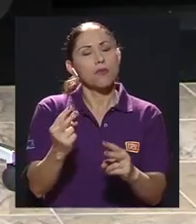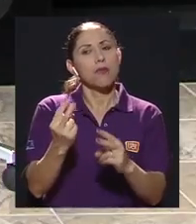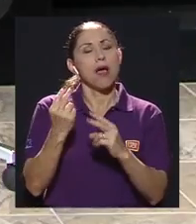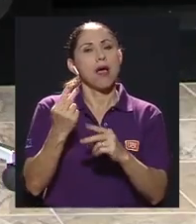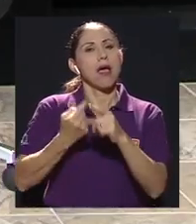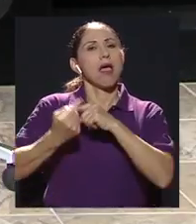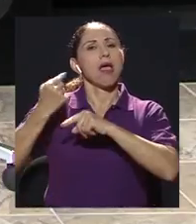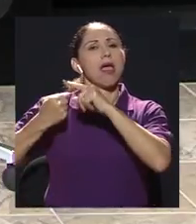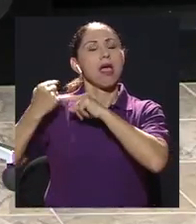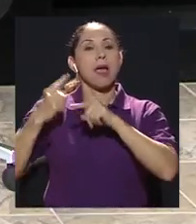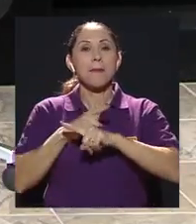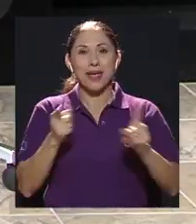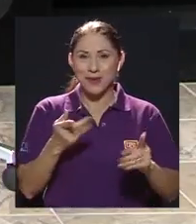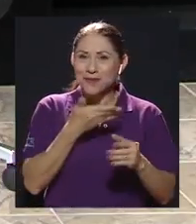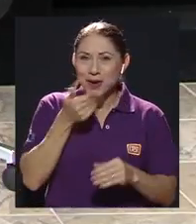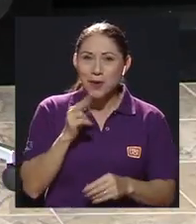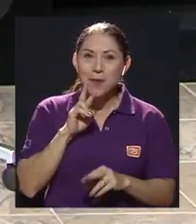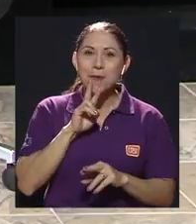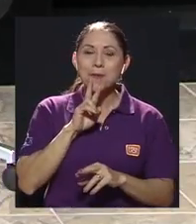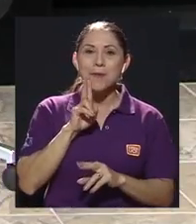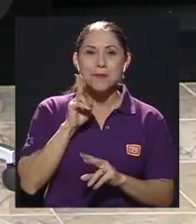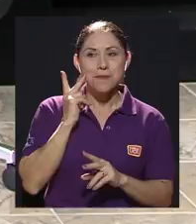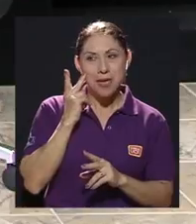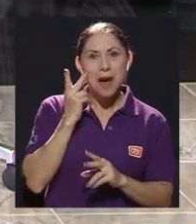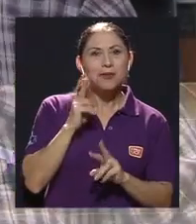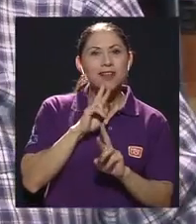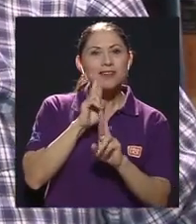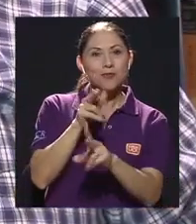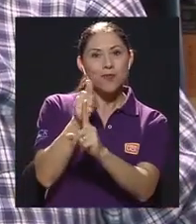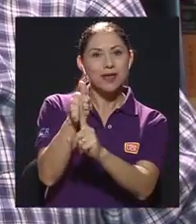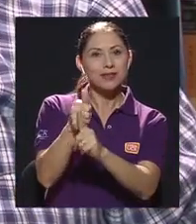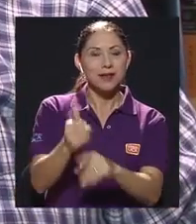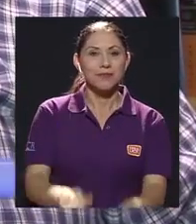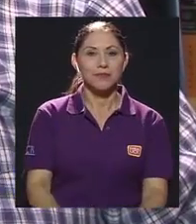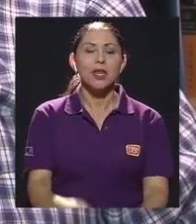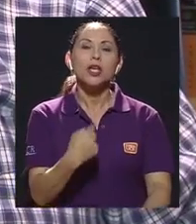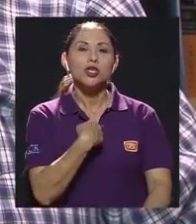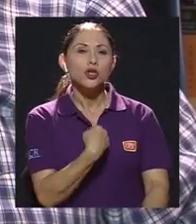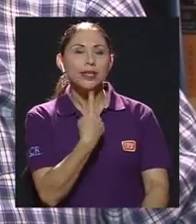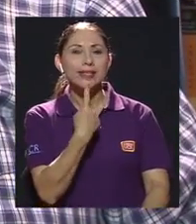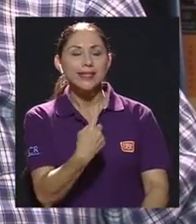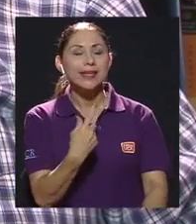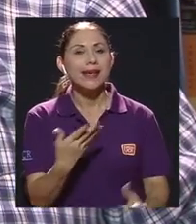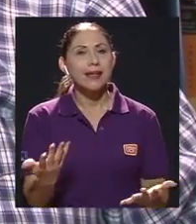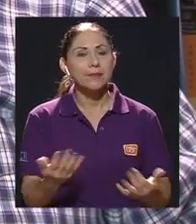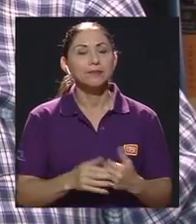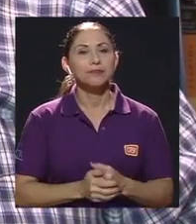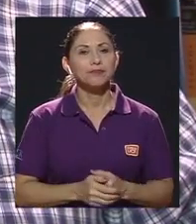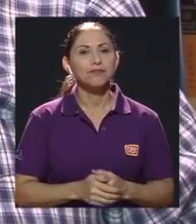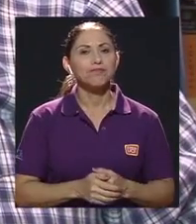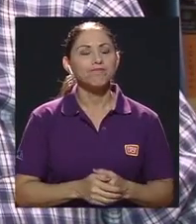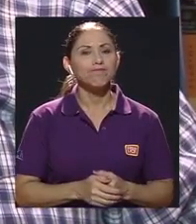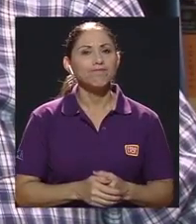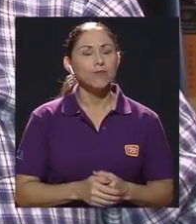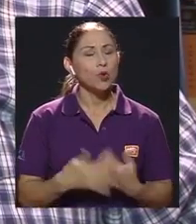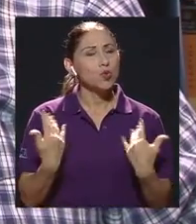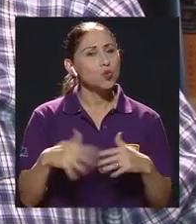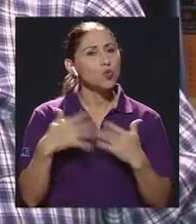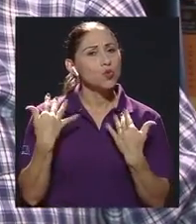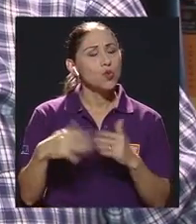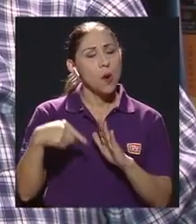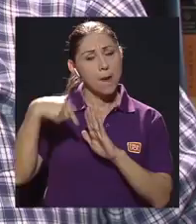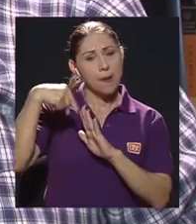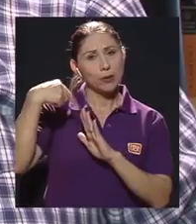volver hacia atrás, pero veamos mejor la respuesta que nos da don Constantino. Yo diría que me marcó